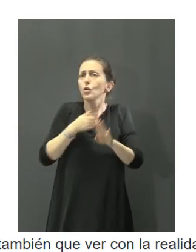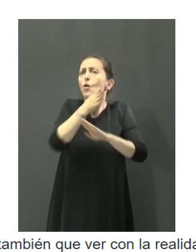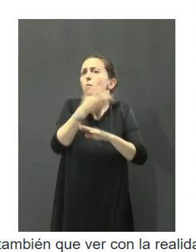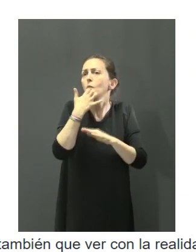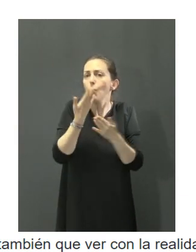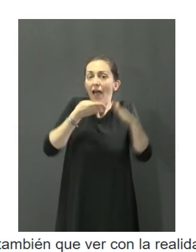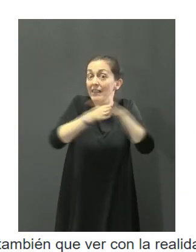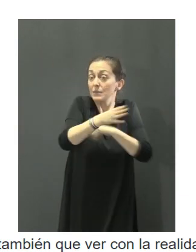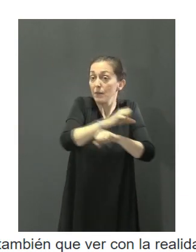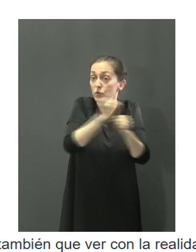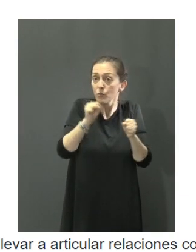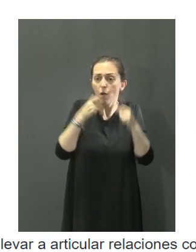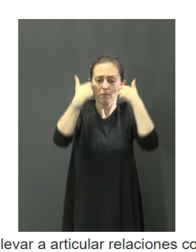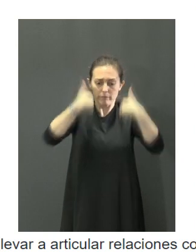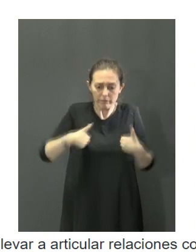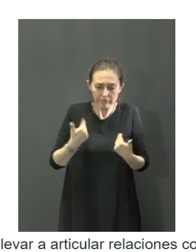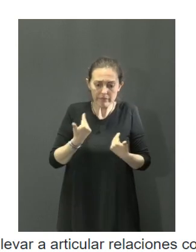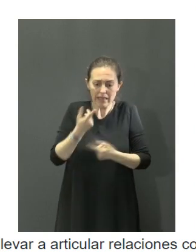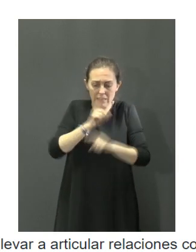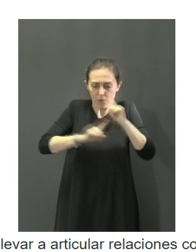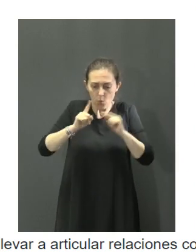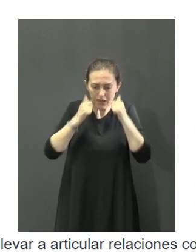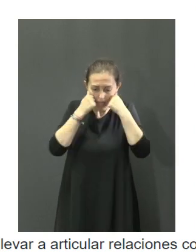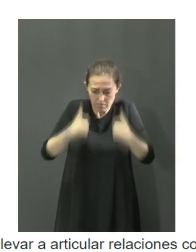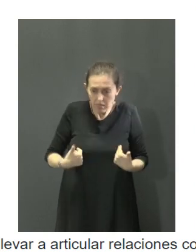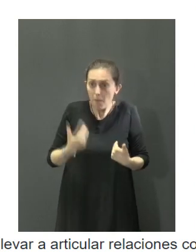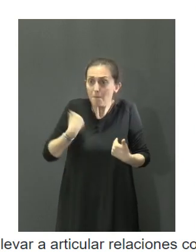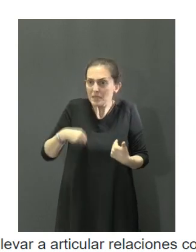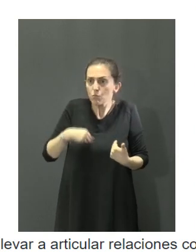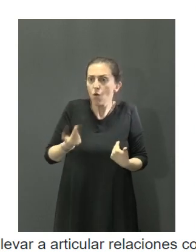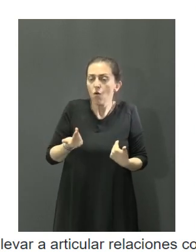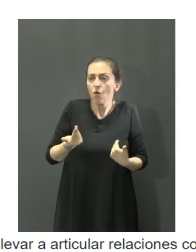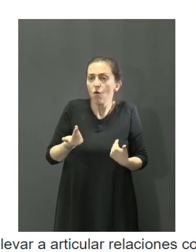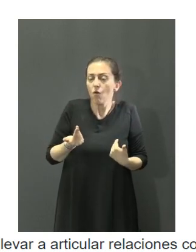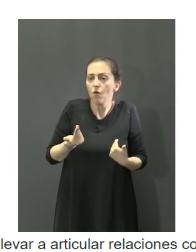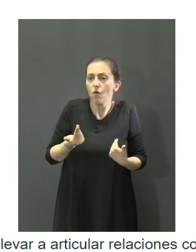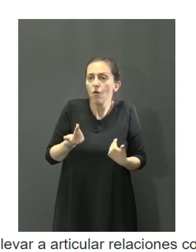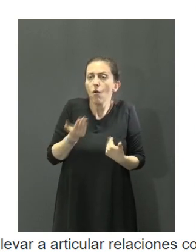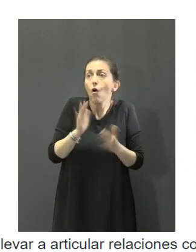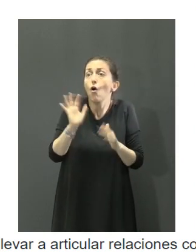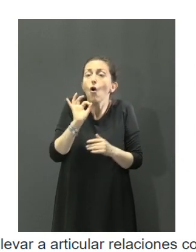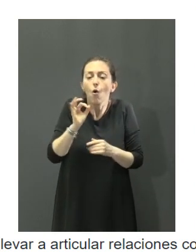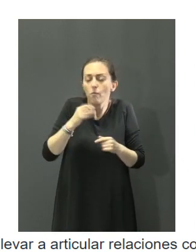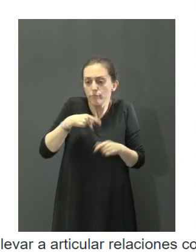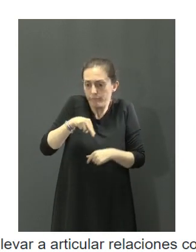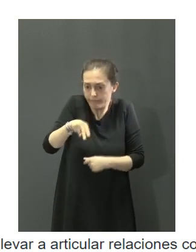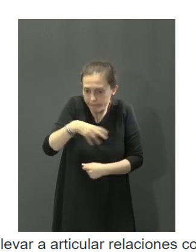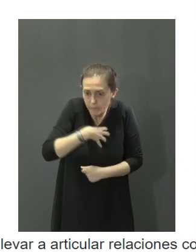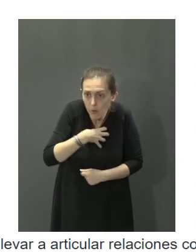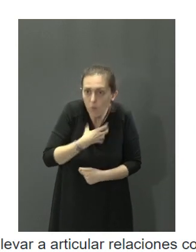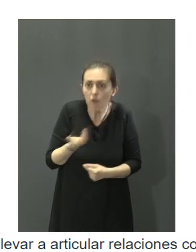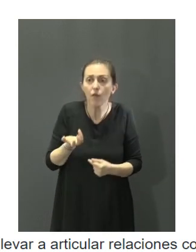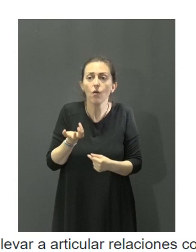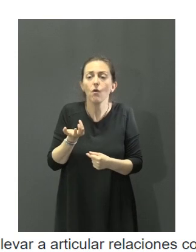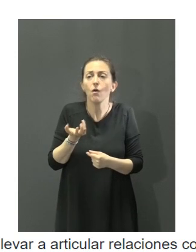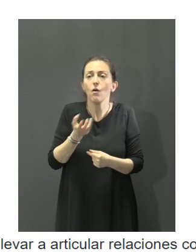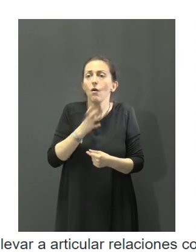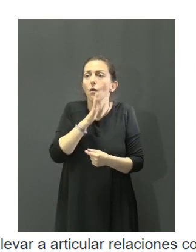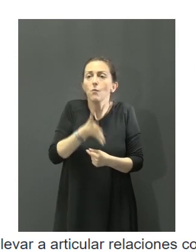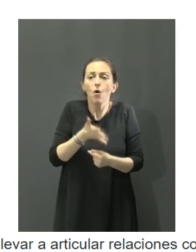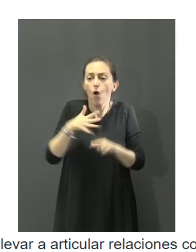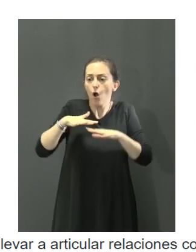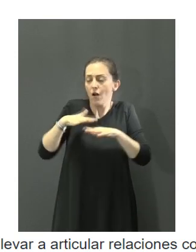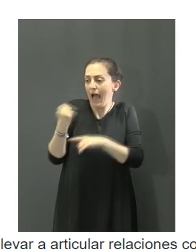sitios, por nuestra propia bueno, pues falta de a lo mejor de movimiento por redes